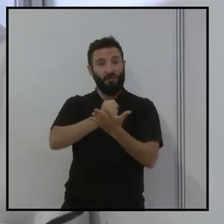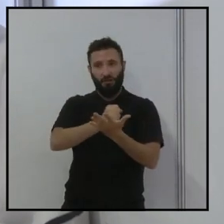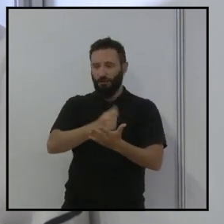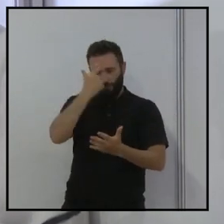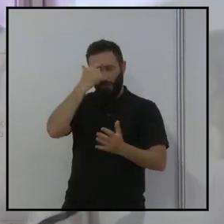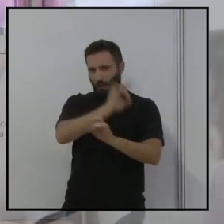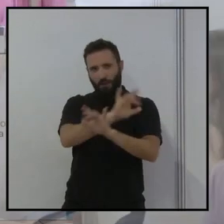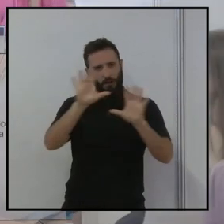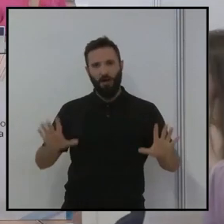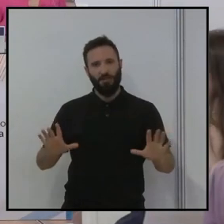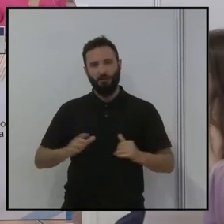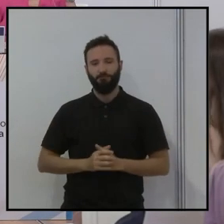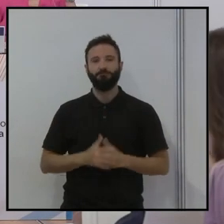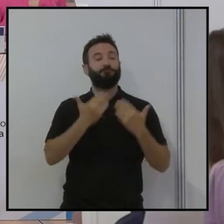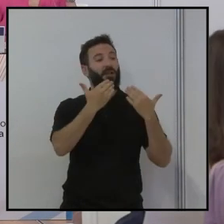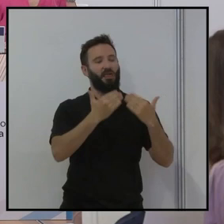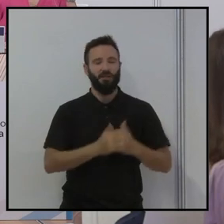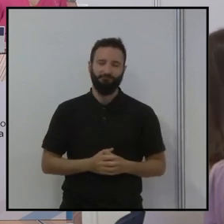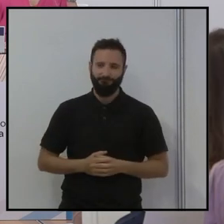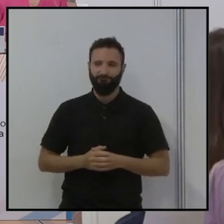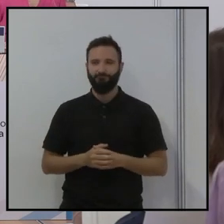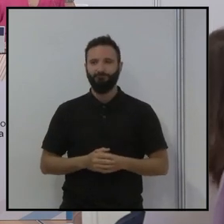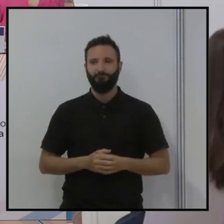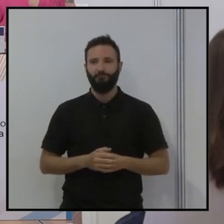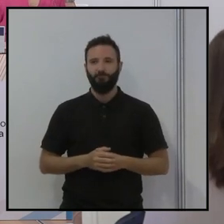evidente. Vale. Gracias.